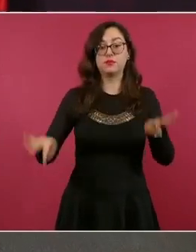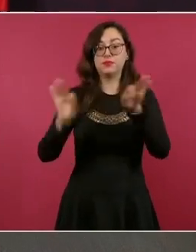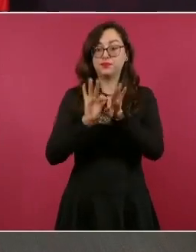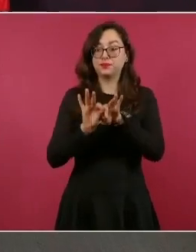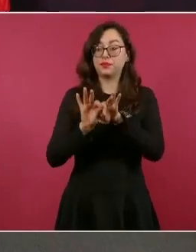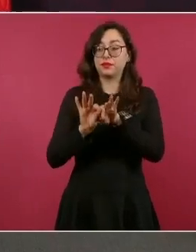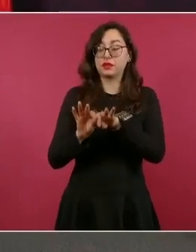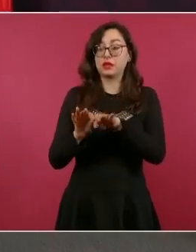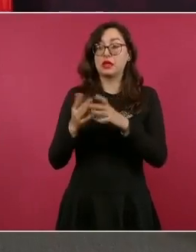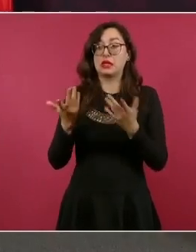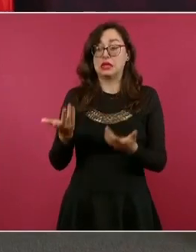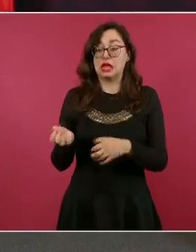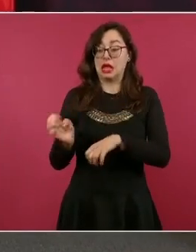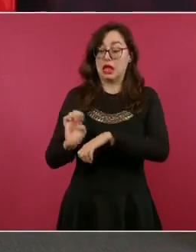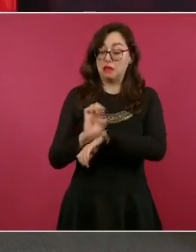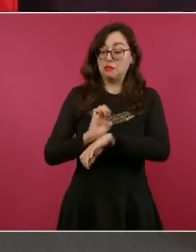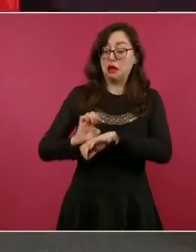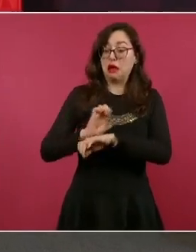se tiene que